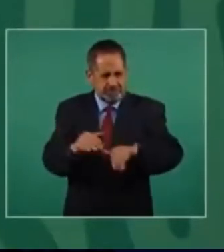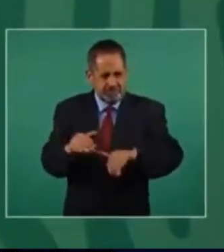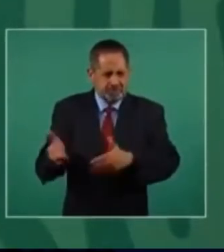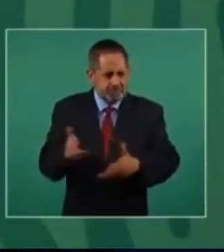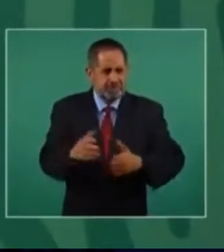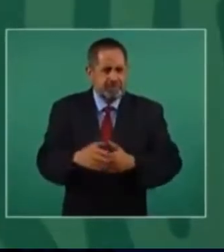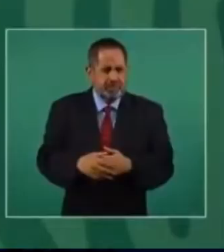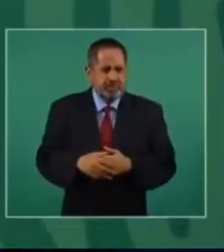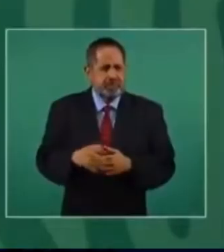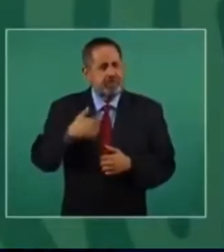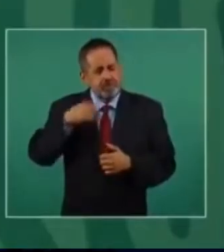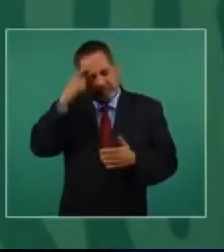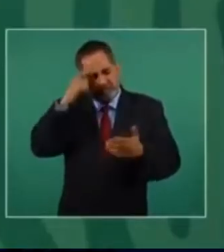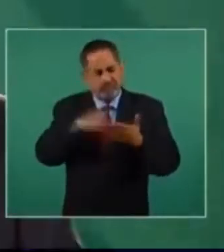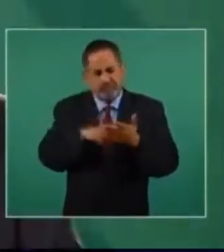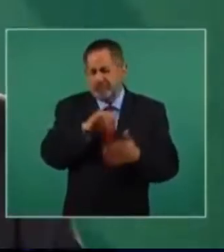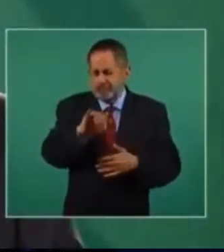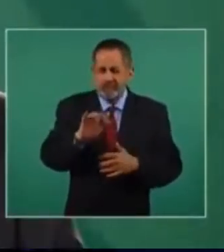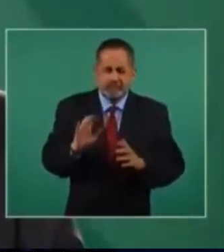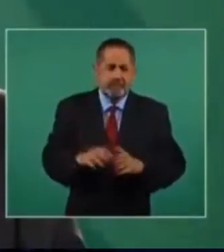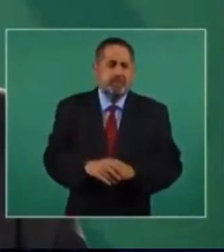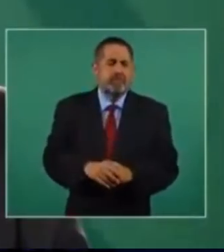yo creo que lo haría